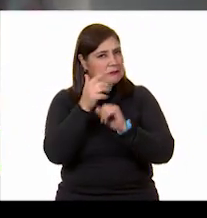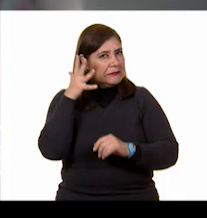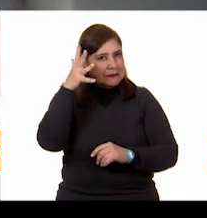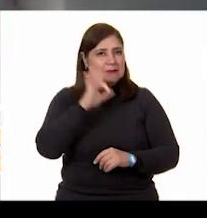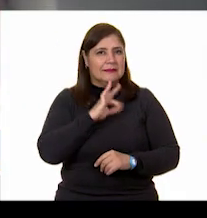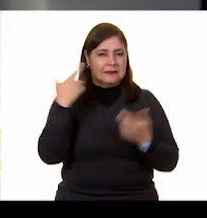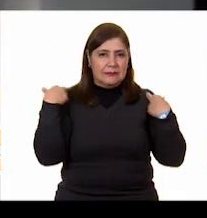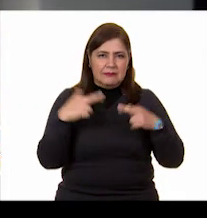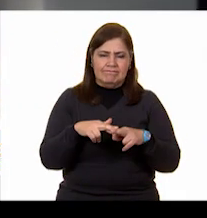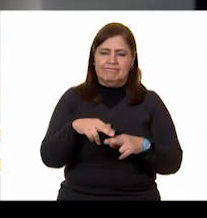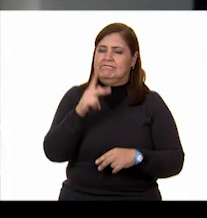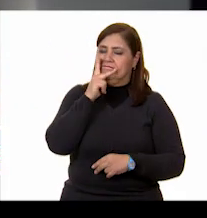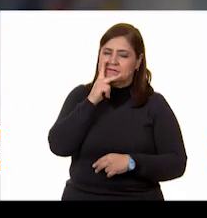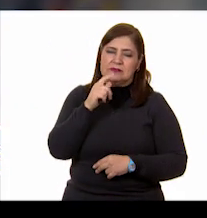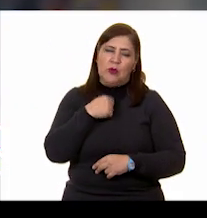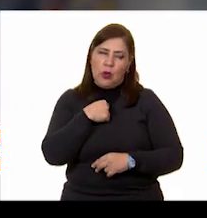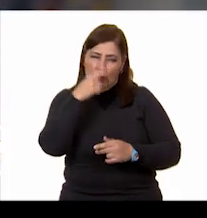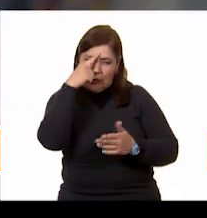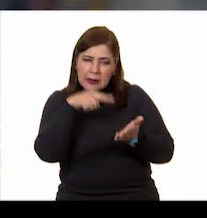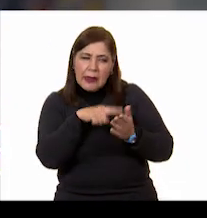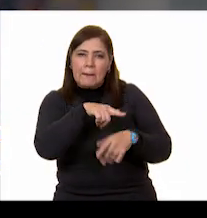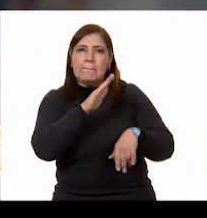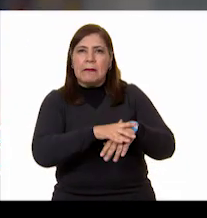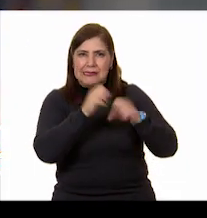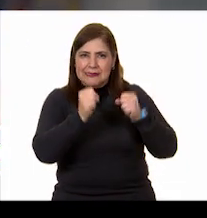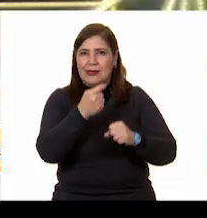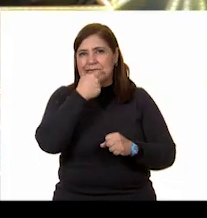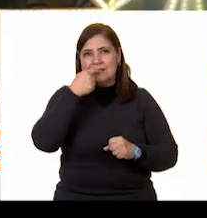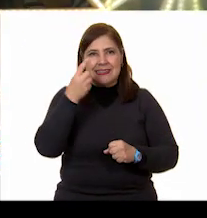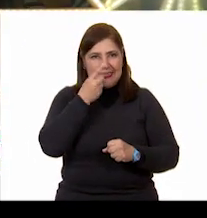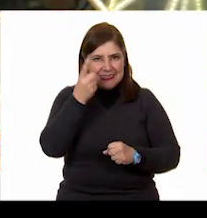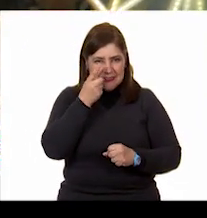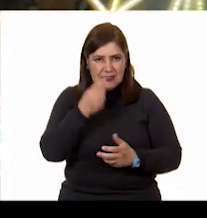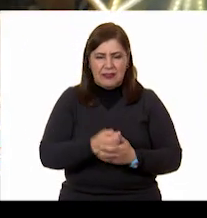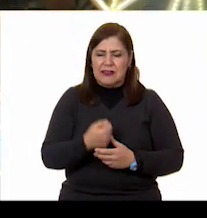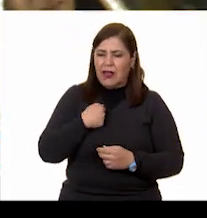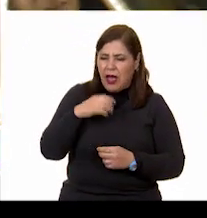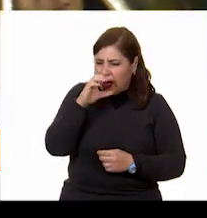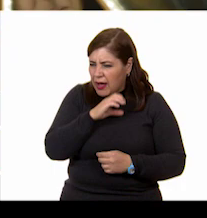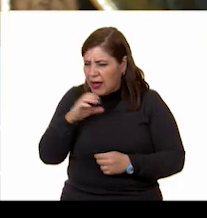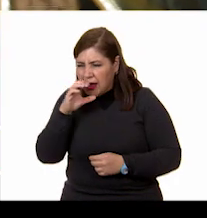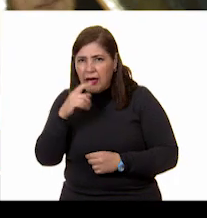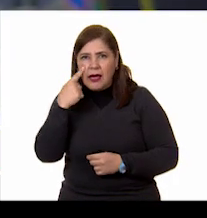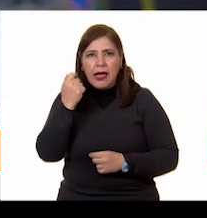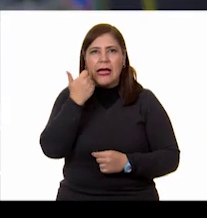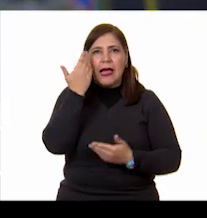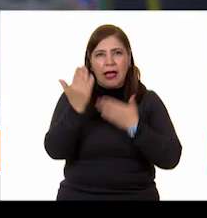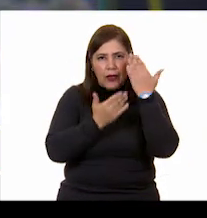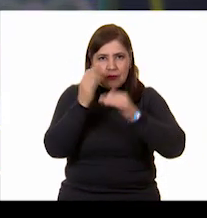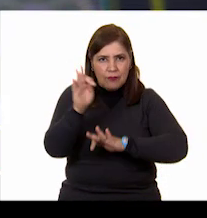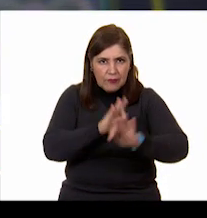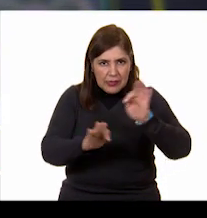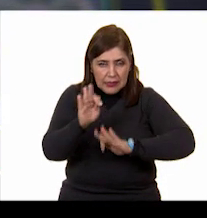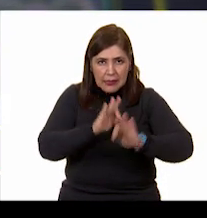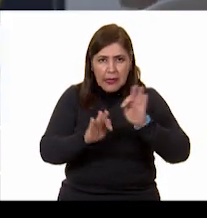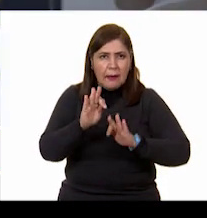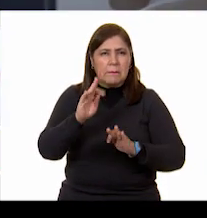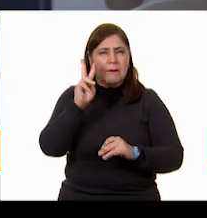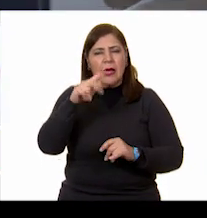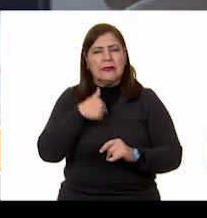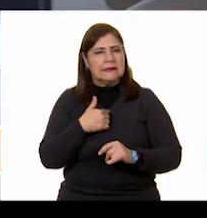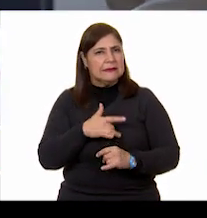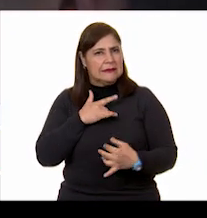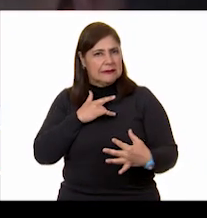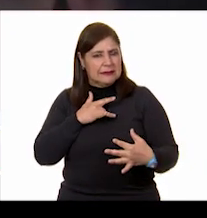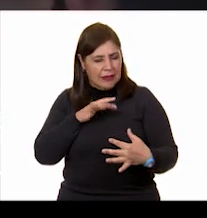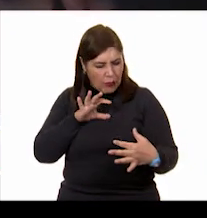papá le contestaba, creo que es más seguro que seas dentista. Mi curiosidad me llevó a estudiar física, pero fueron mis ganas de conectar